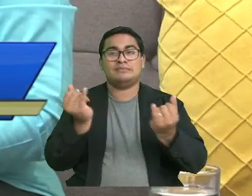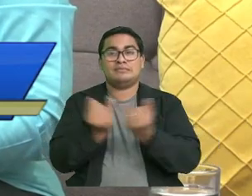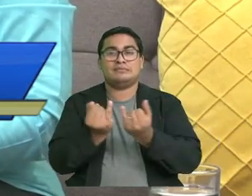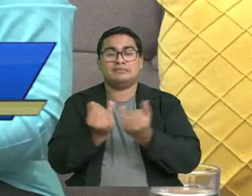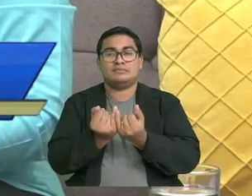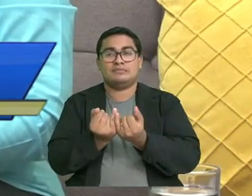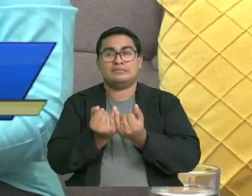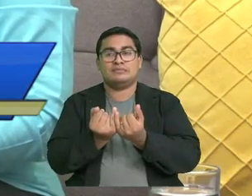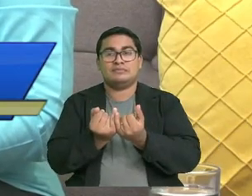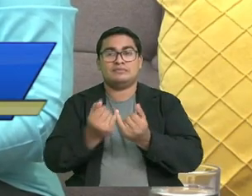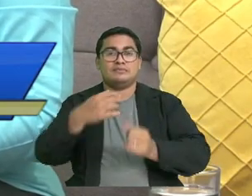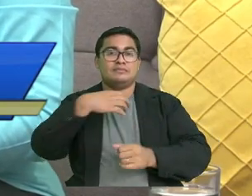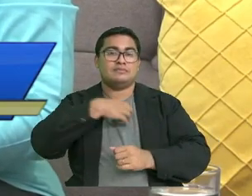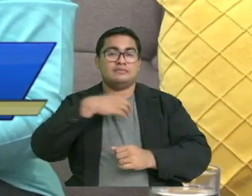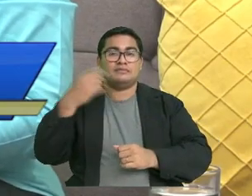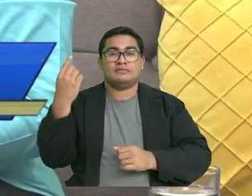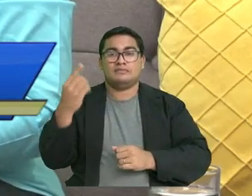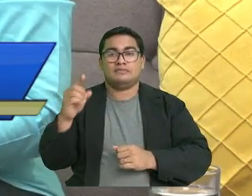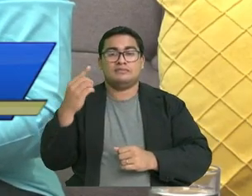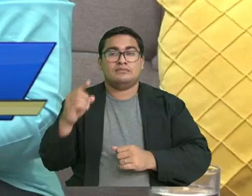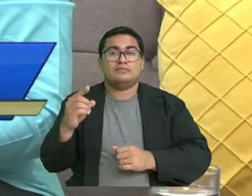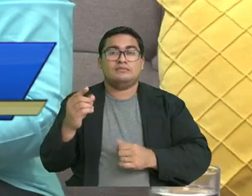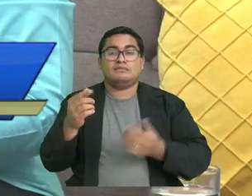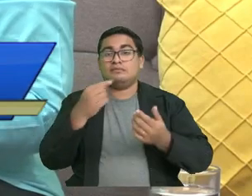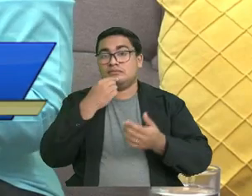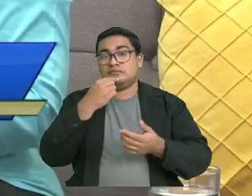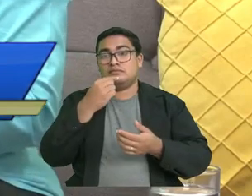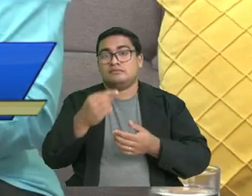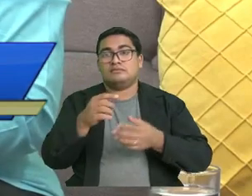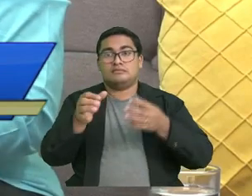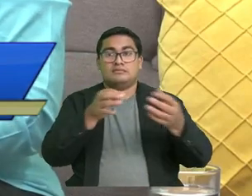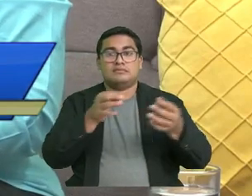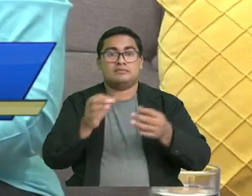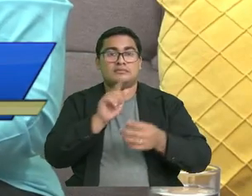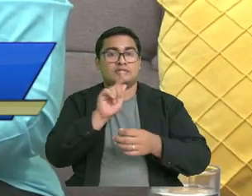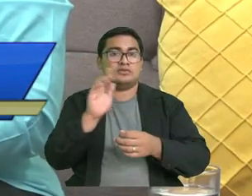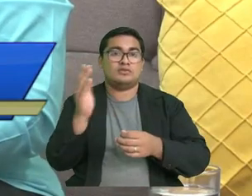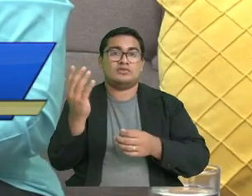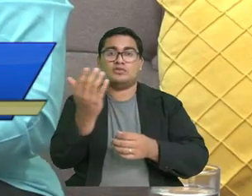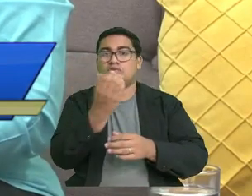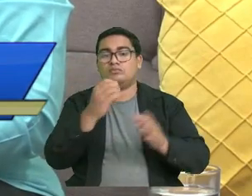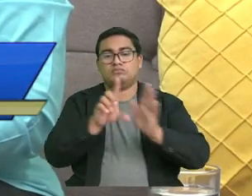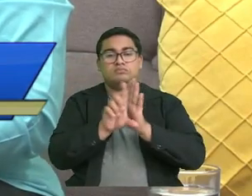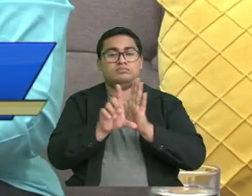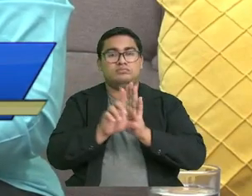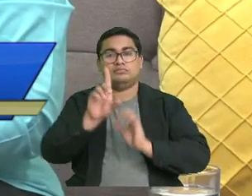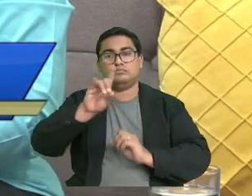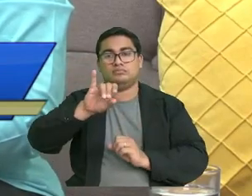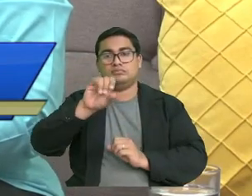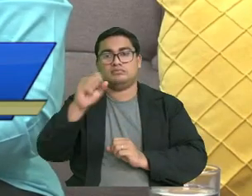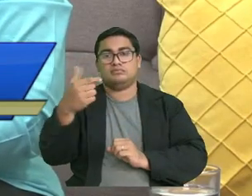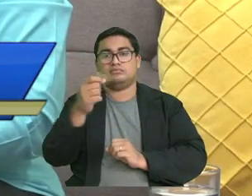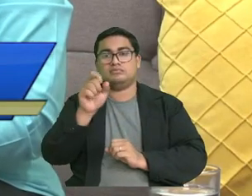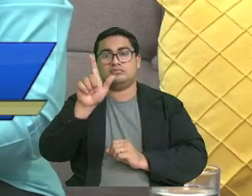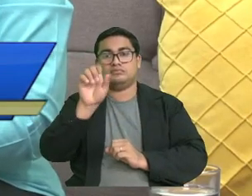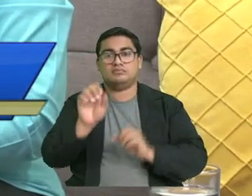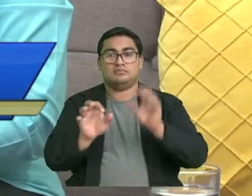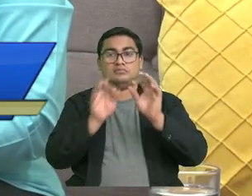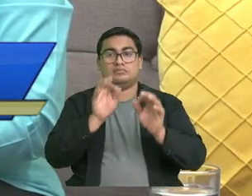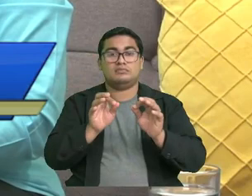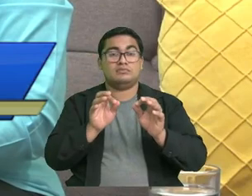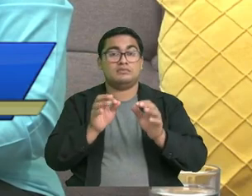la evolución de nuestros derechos. Claro. Y en este sentido, todos los digestos jurídicos se están elaborando a partir